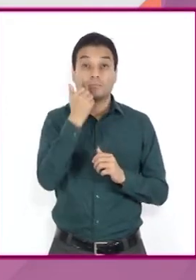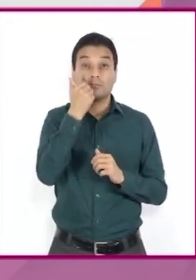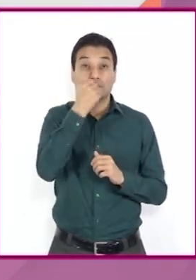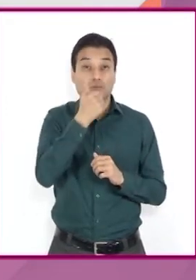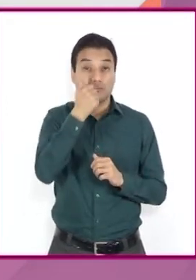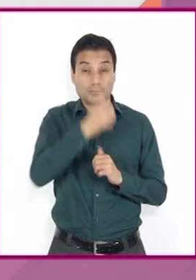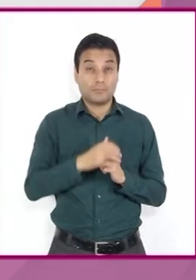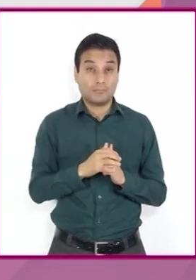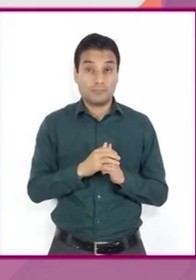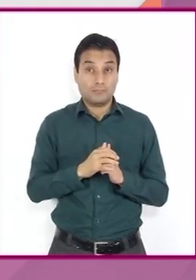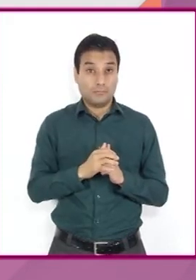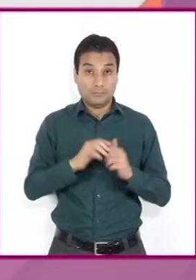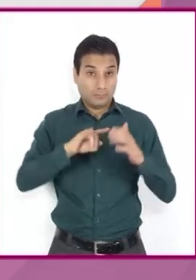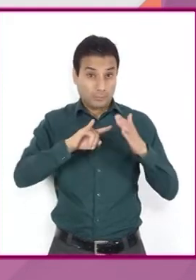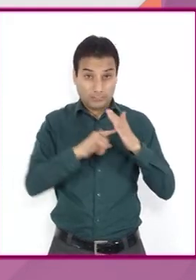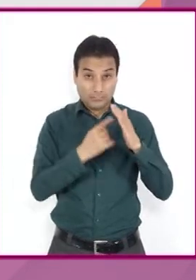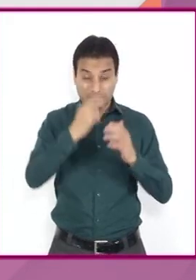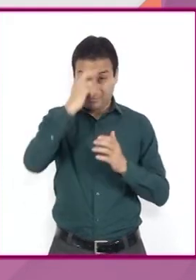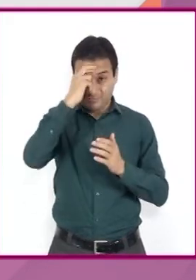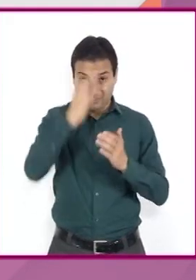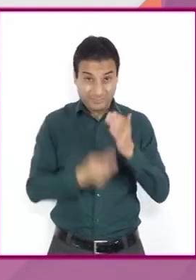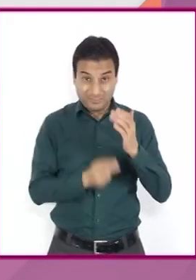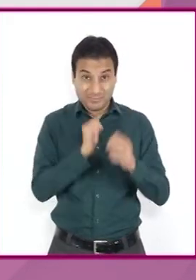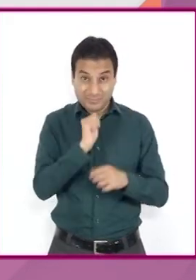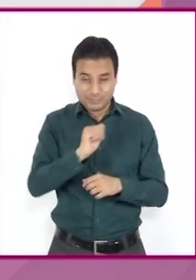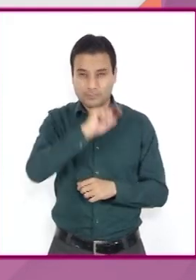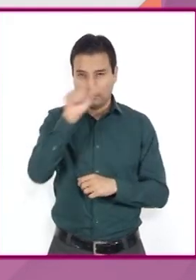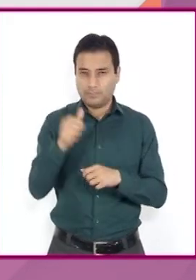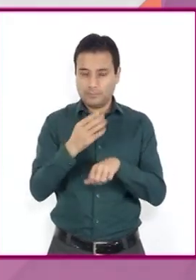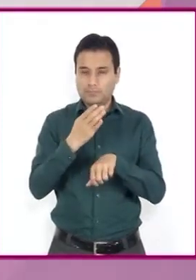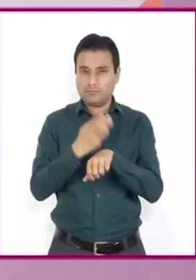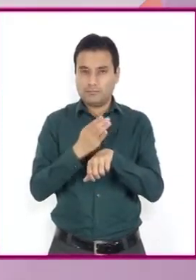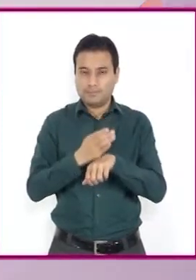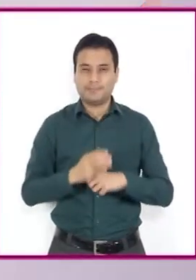no respeten el horario de clases y receso serán sancionados.